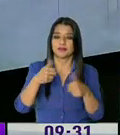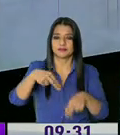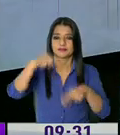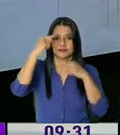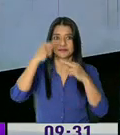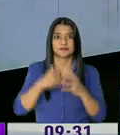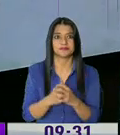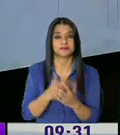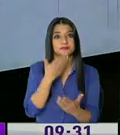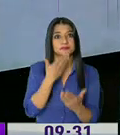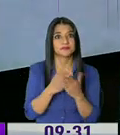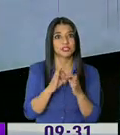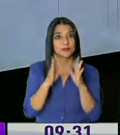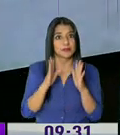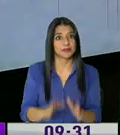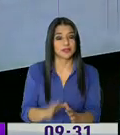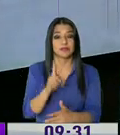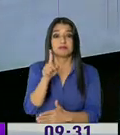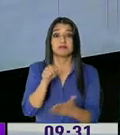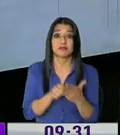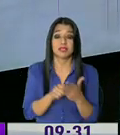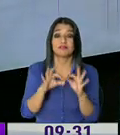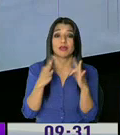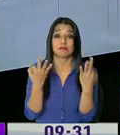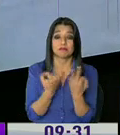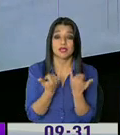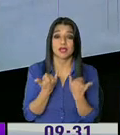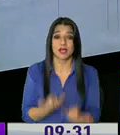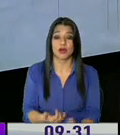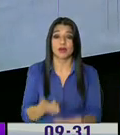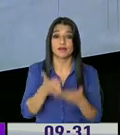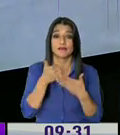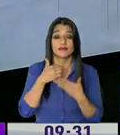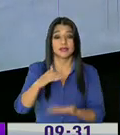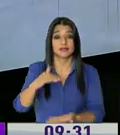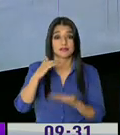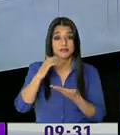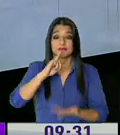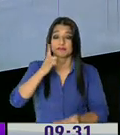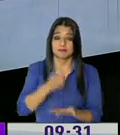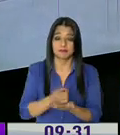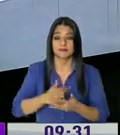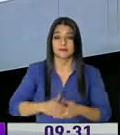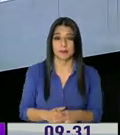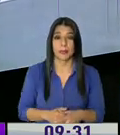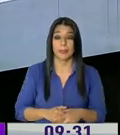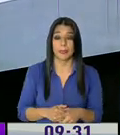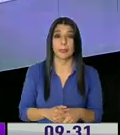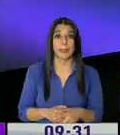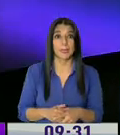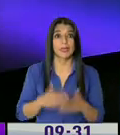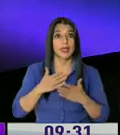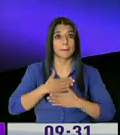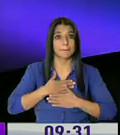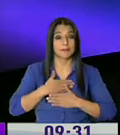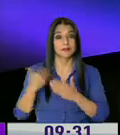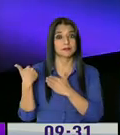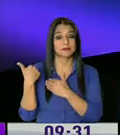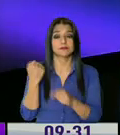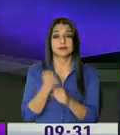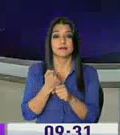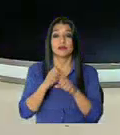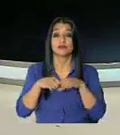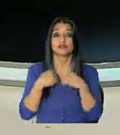noticia. Gracias, Adri. Son miles de familias que se verán beneficiadas. Sin duda, esta es nuestra función y nuestro trabajo